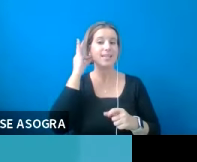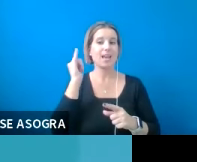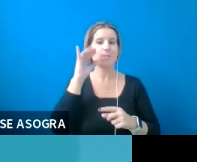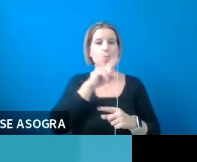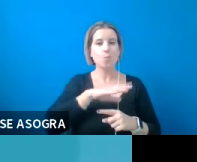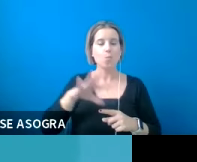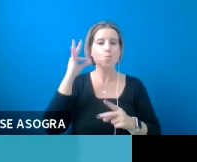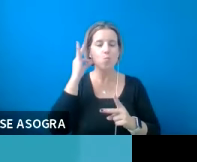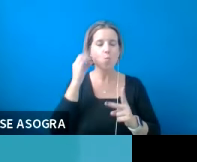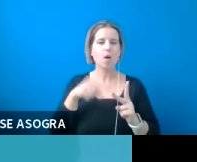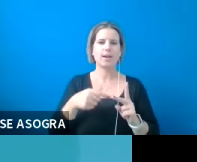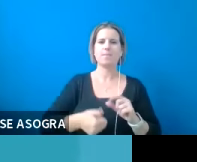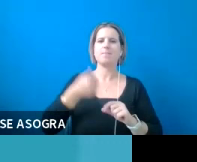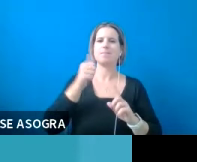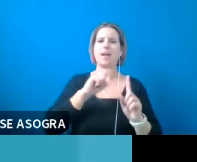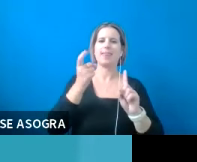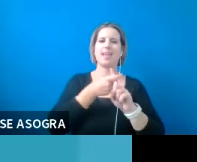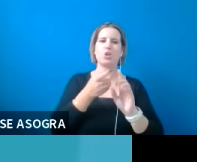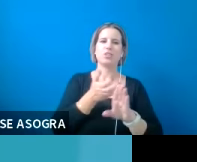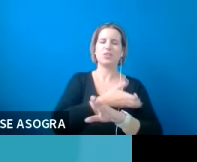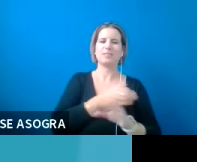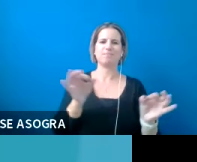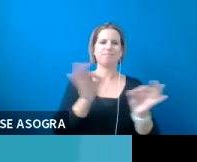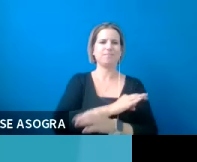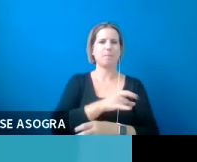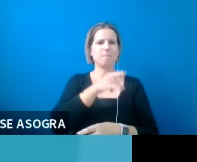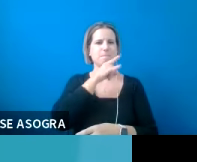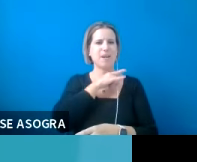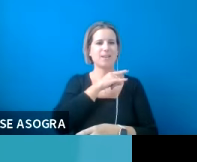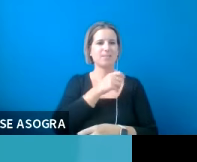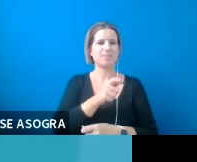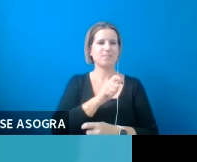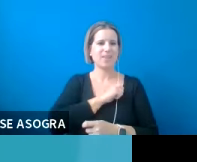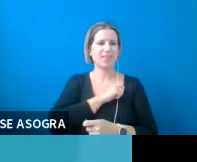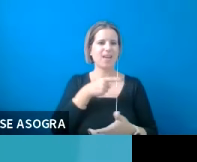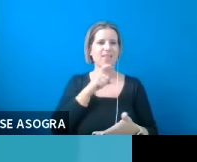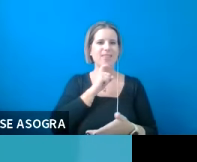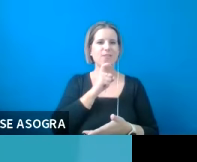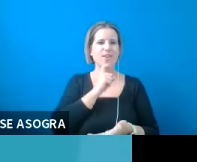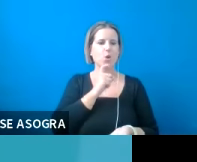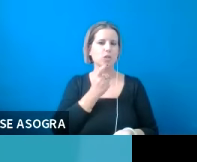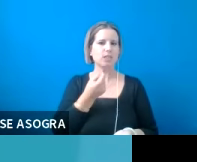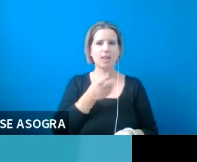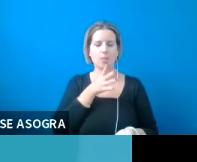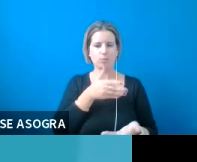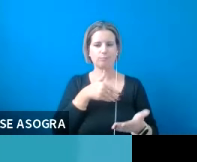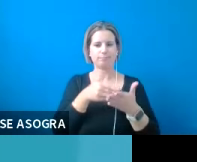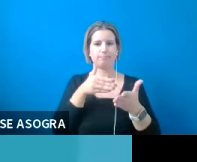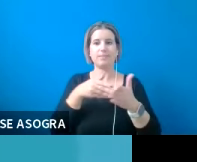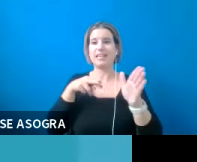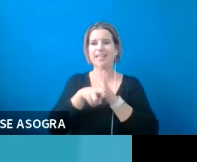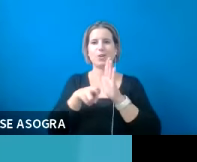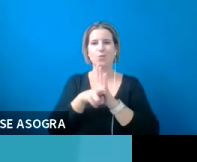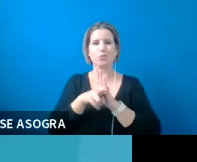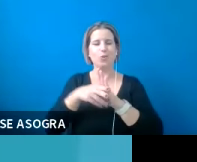además más diagnósticos previos erróneos y esto dificulta el acceso a los recursos especializados de apoyo que